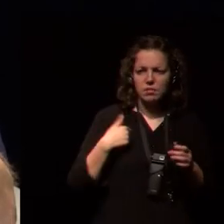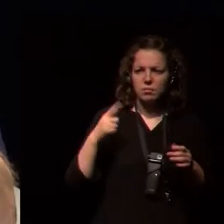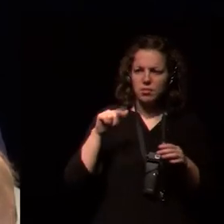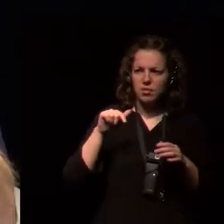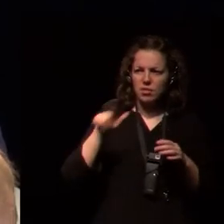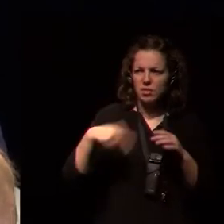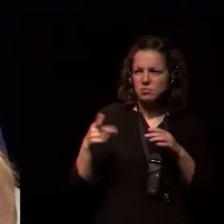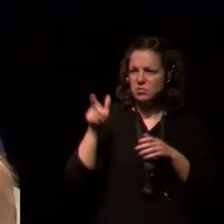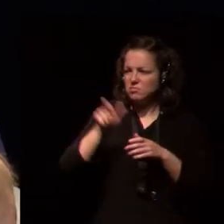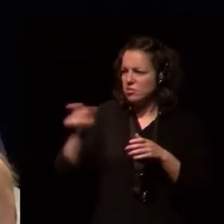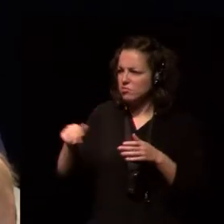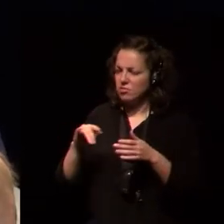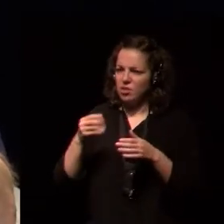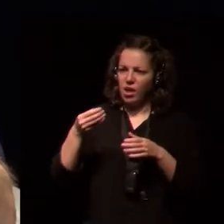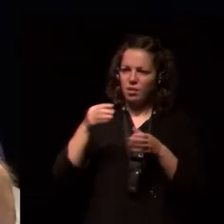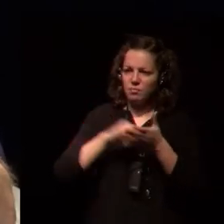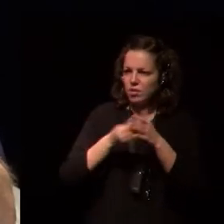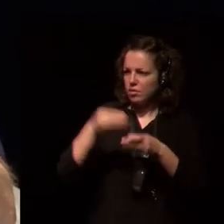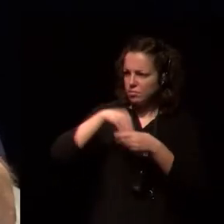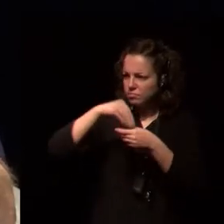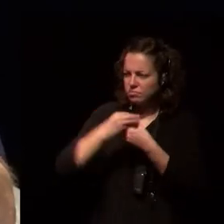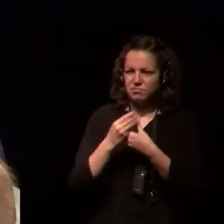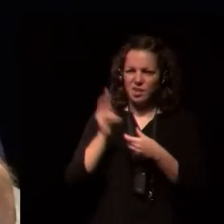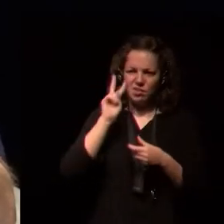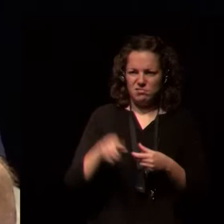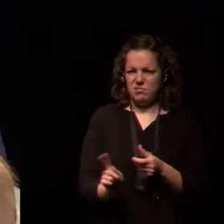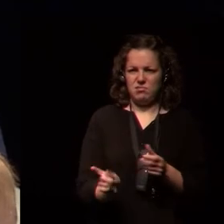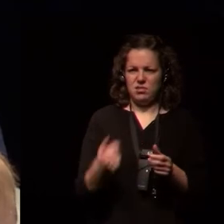en el proyecto, creo que no es así. Y creo que